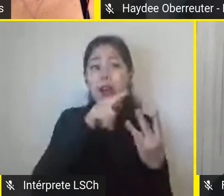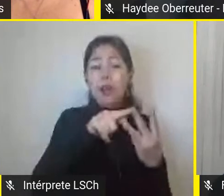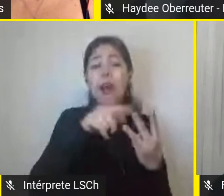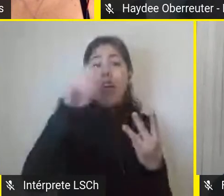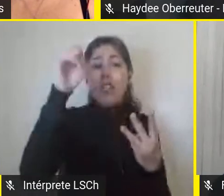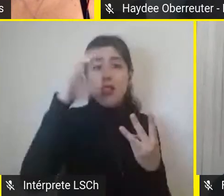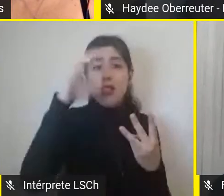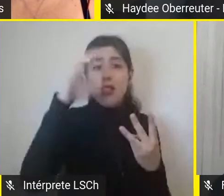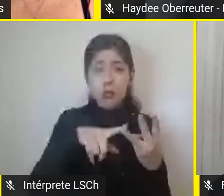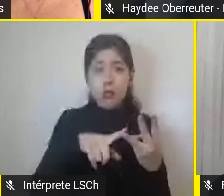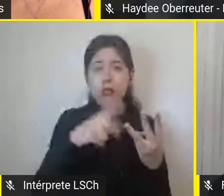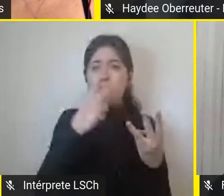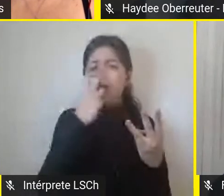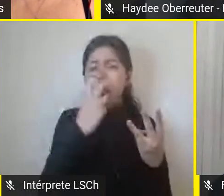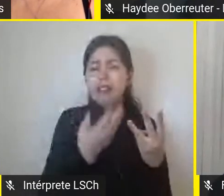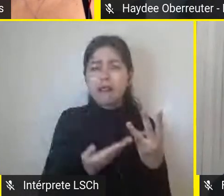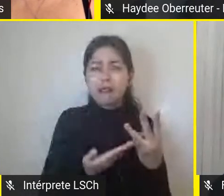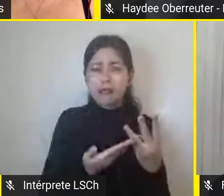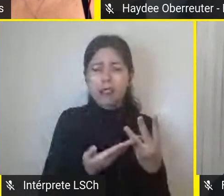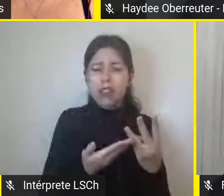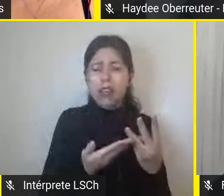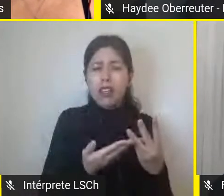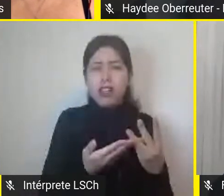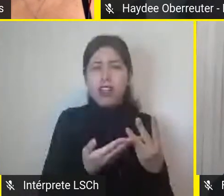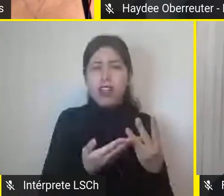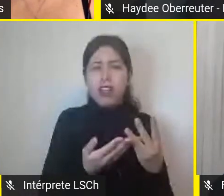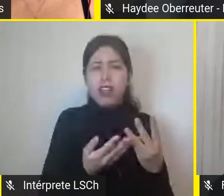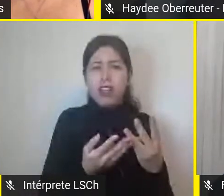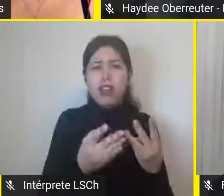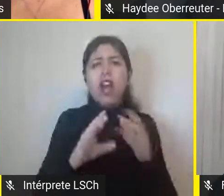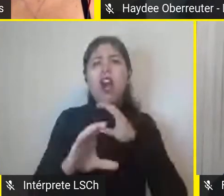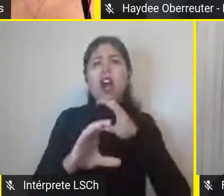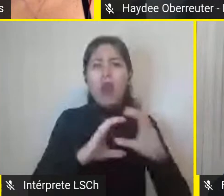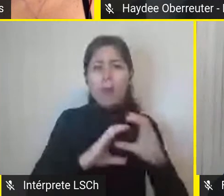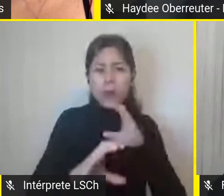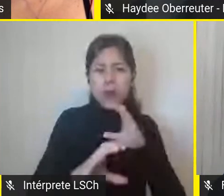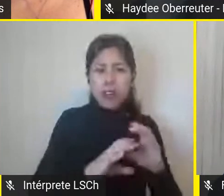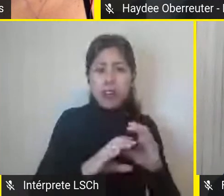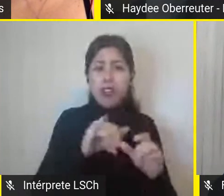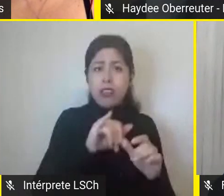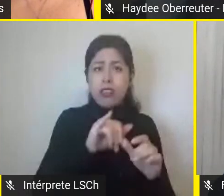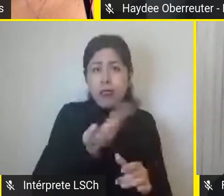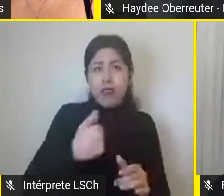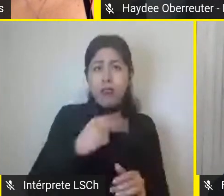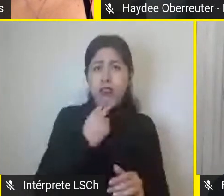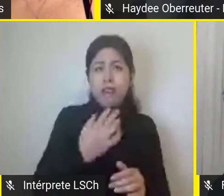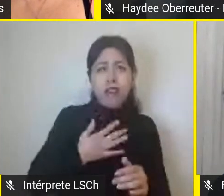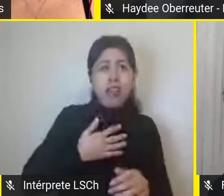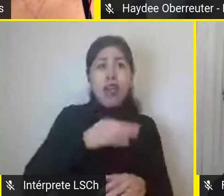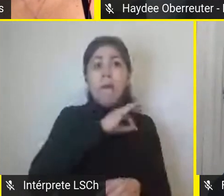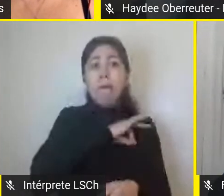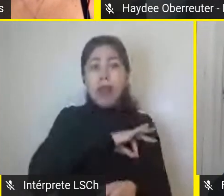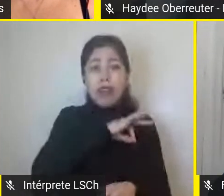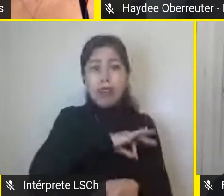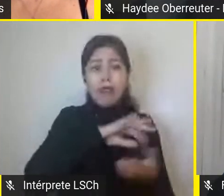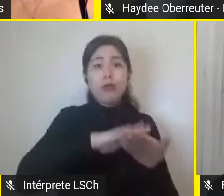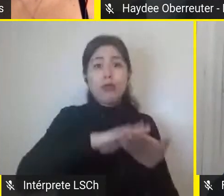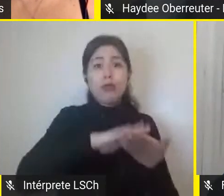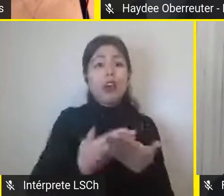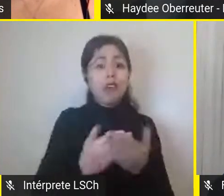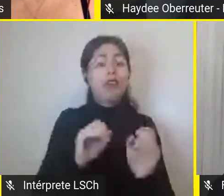las comunicaciones y luego nuestra vida, pensiones, salud, educación, ¿no? Y